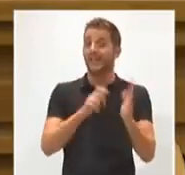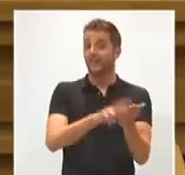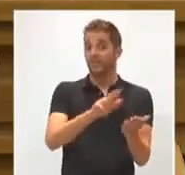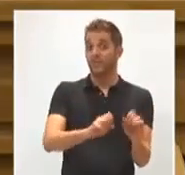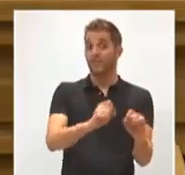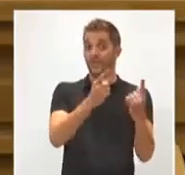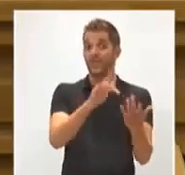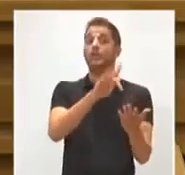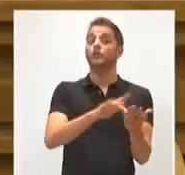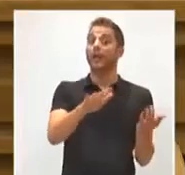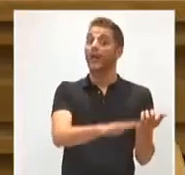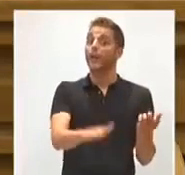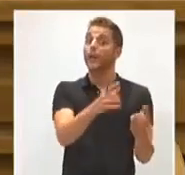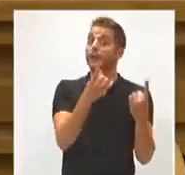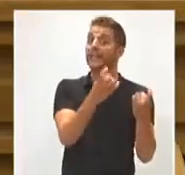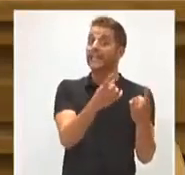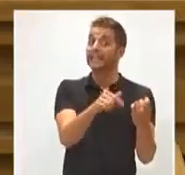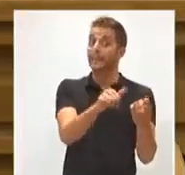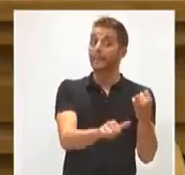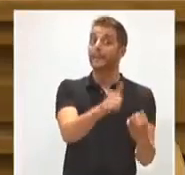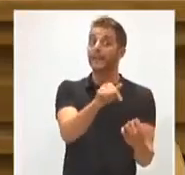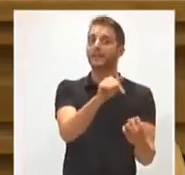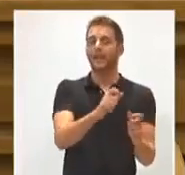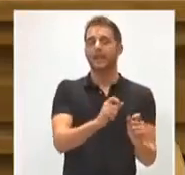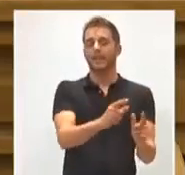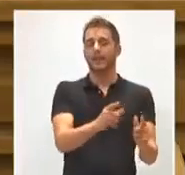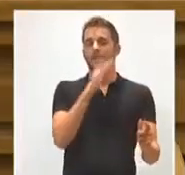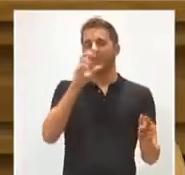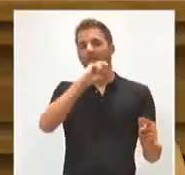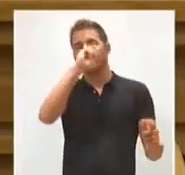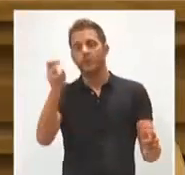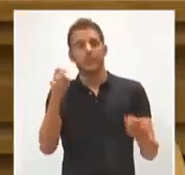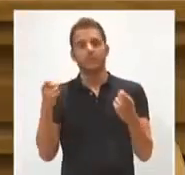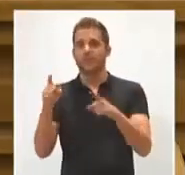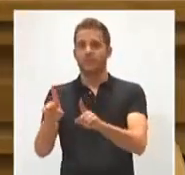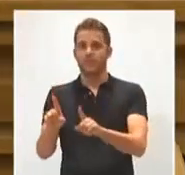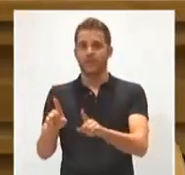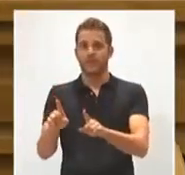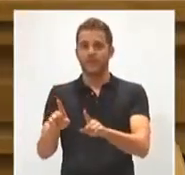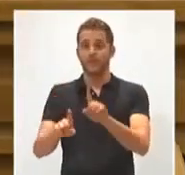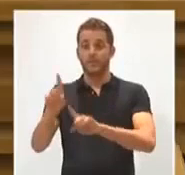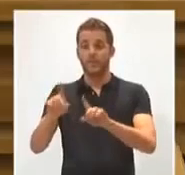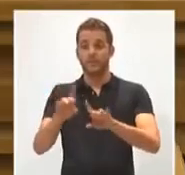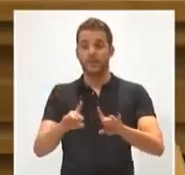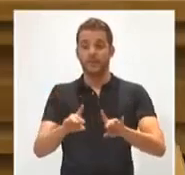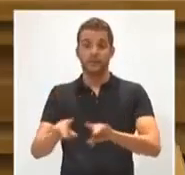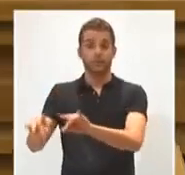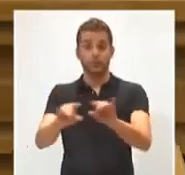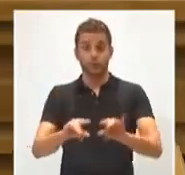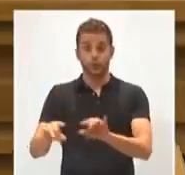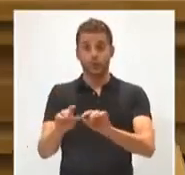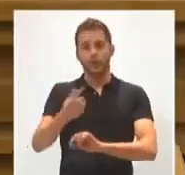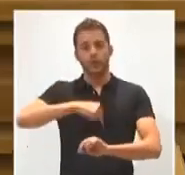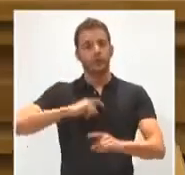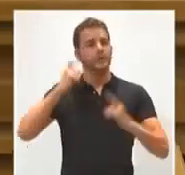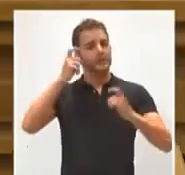zonas que están más necesitadas porque hay otras que vuelan solas hay otras que incluso el problema del suelo y nosotros tenemos que equilibrar y compensar